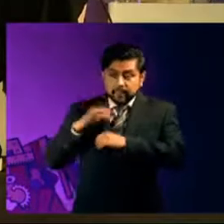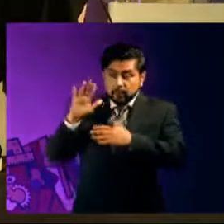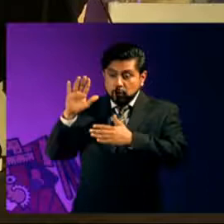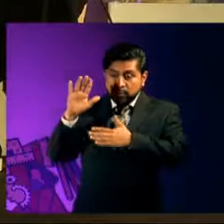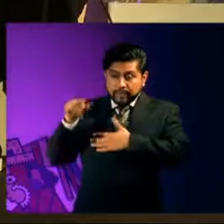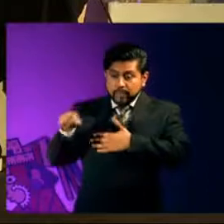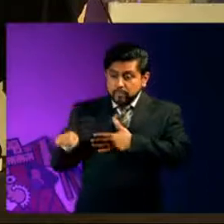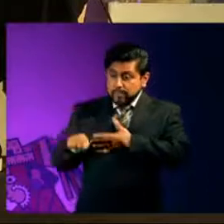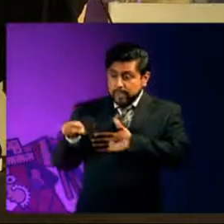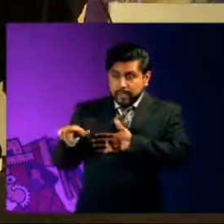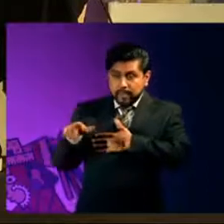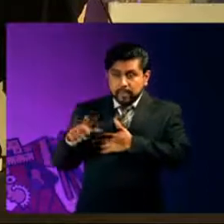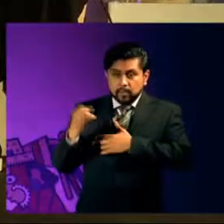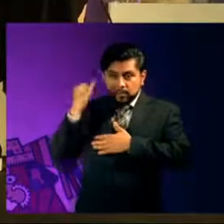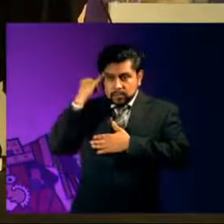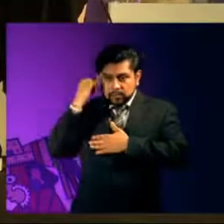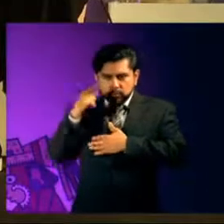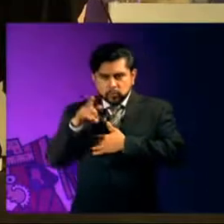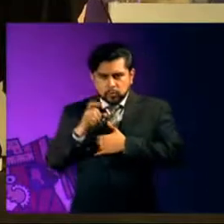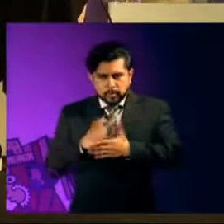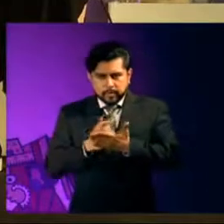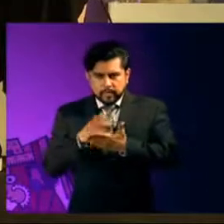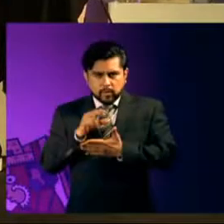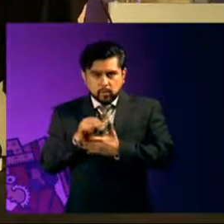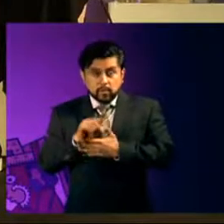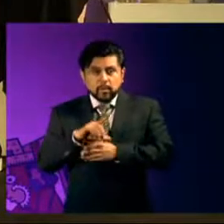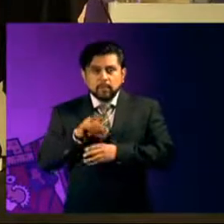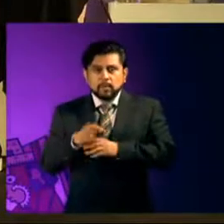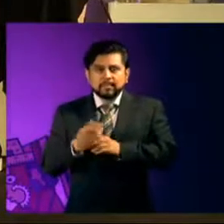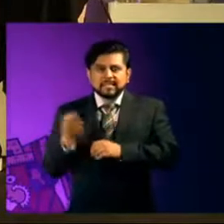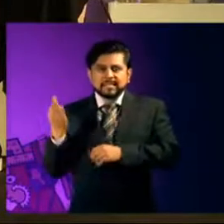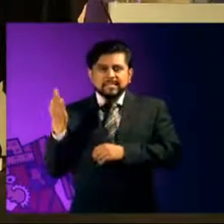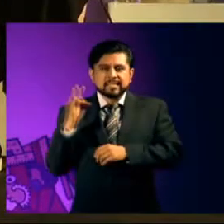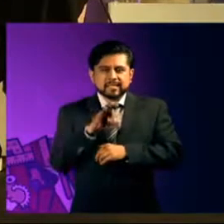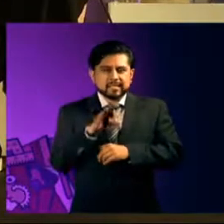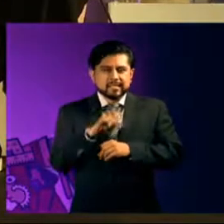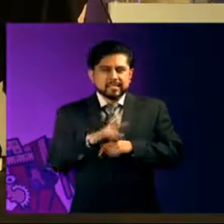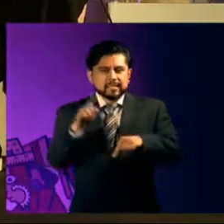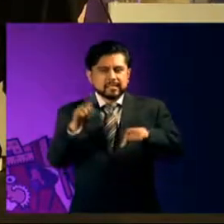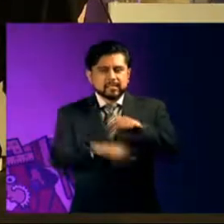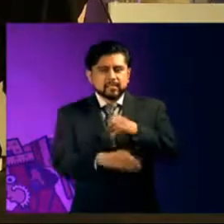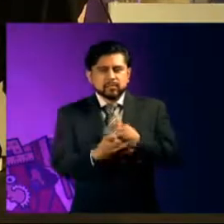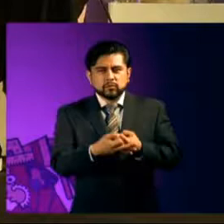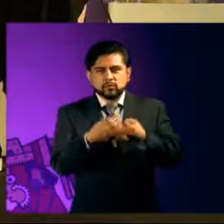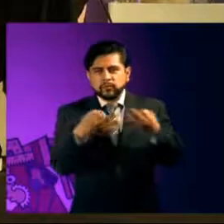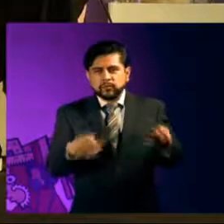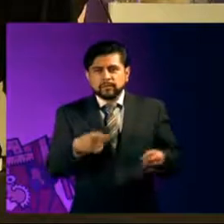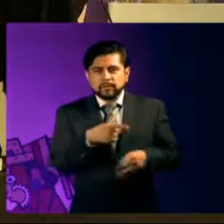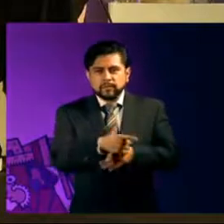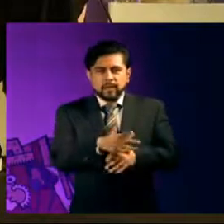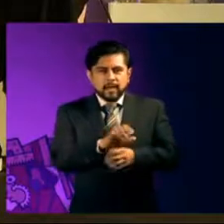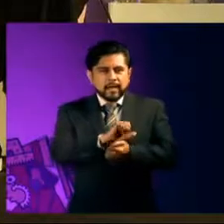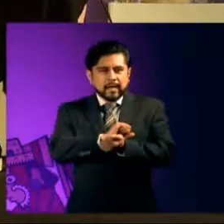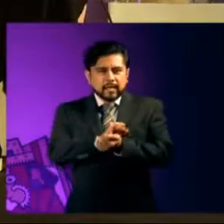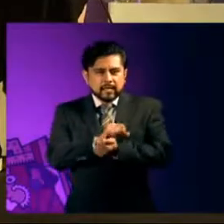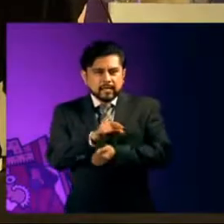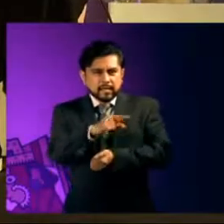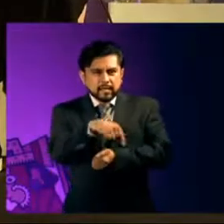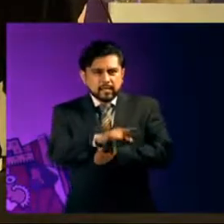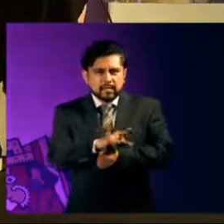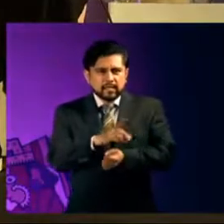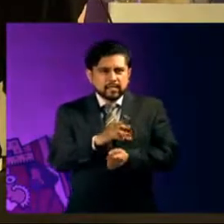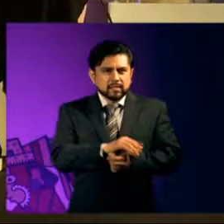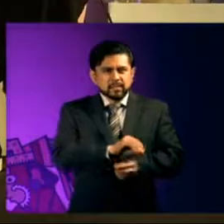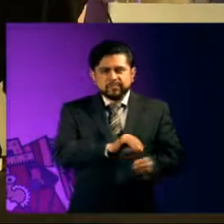los indios conquistadores que no iban a pagar tributo los esclavizaron les quitaron las tierras los hicieron a los